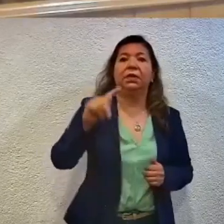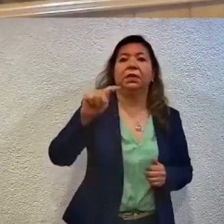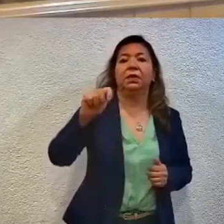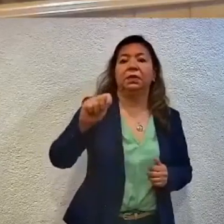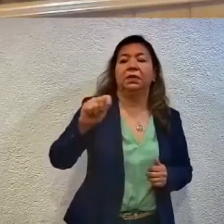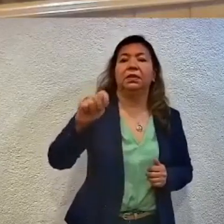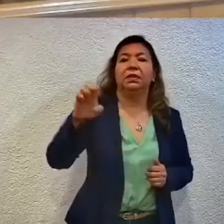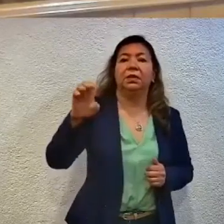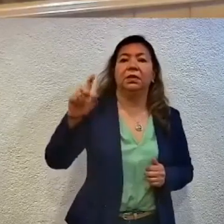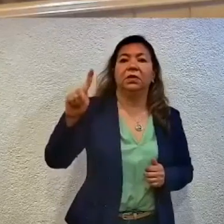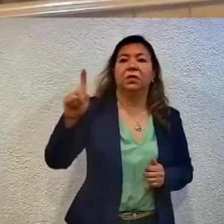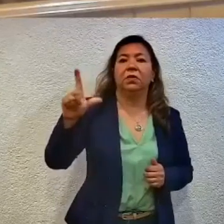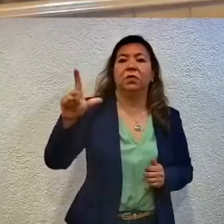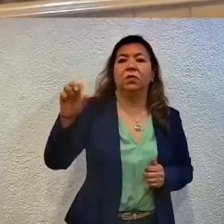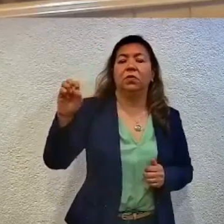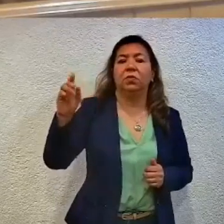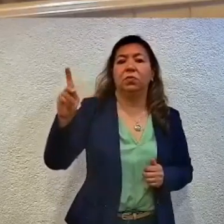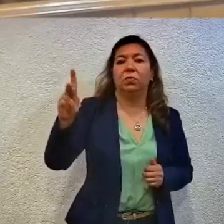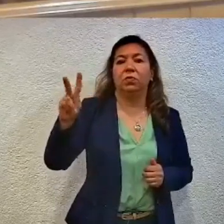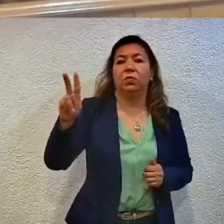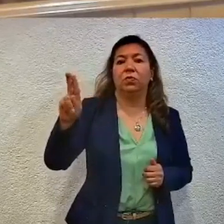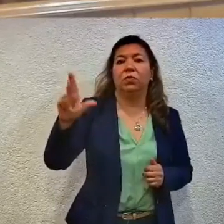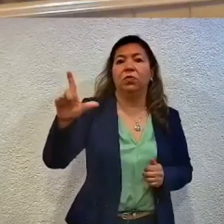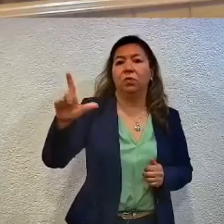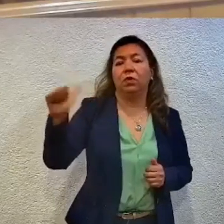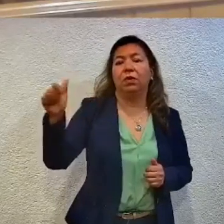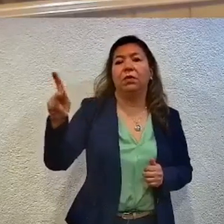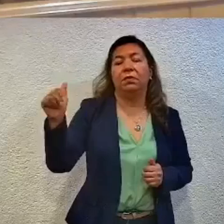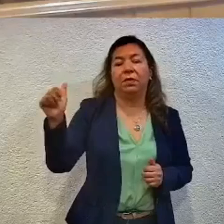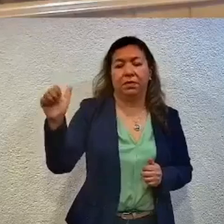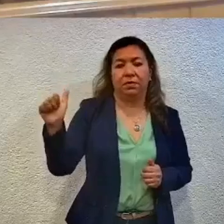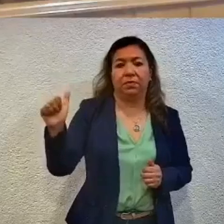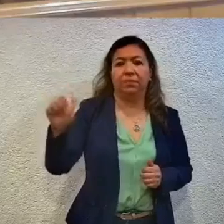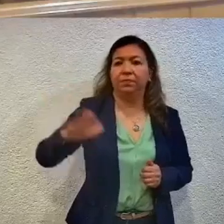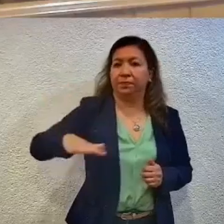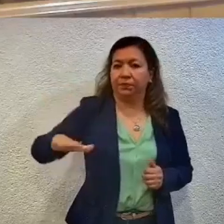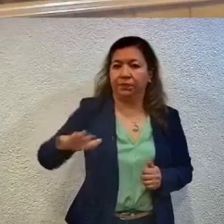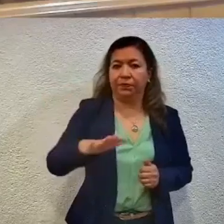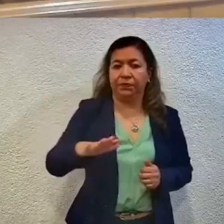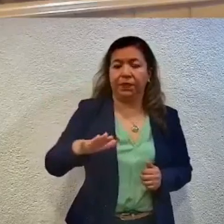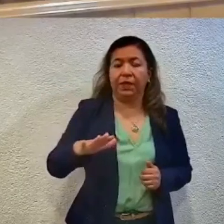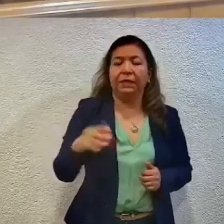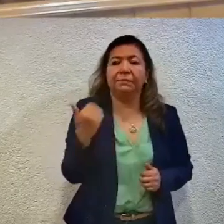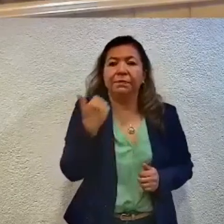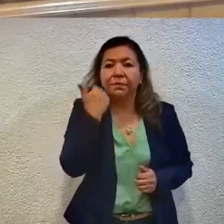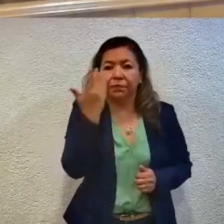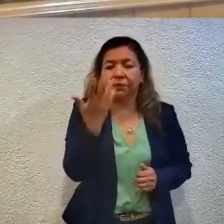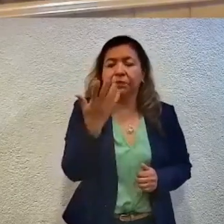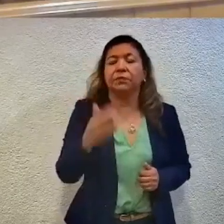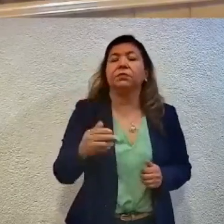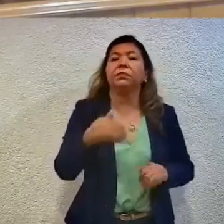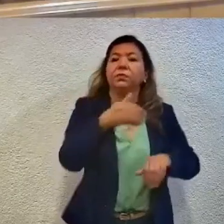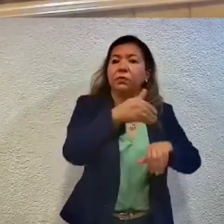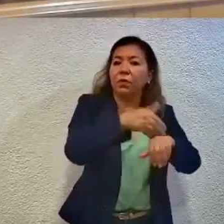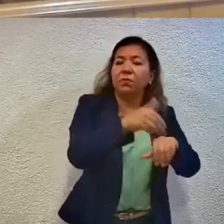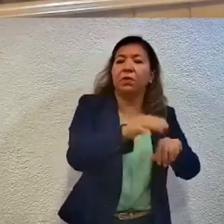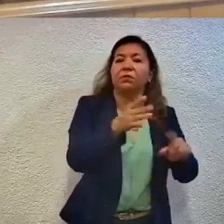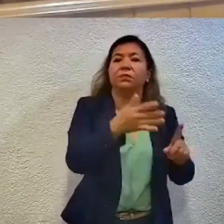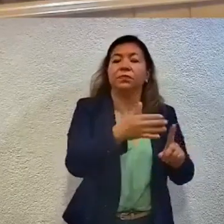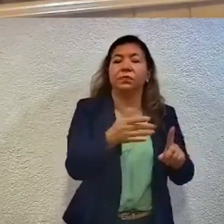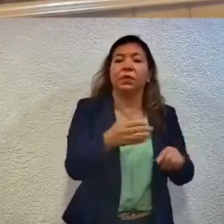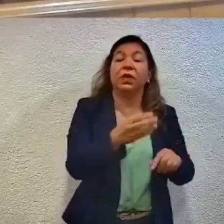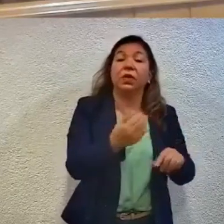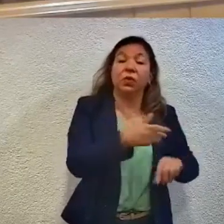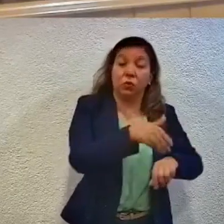autoridad responsable pasa por alto que la pretensión de que se realice un recuento de votos es lograr a favor del partido